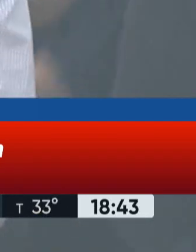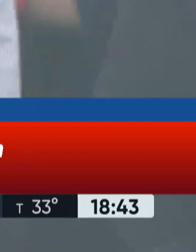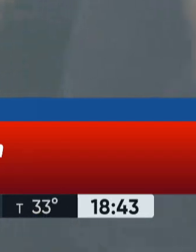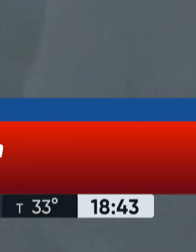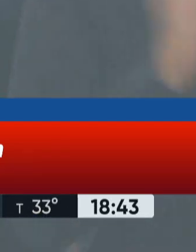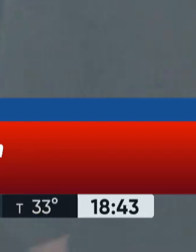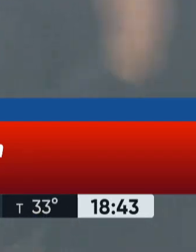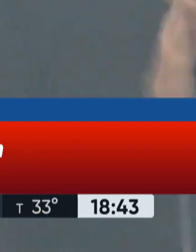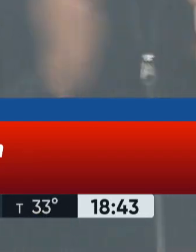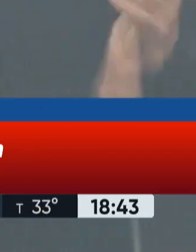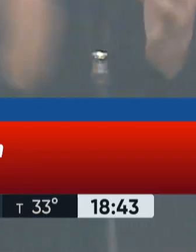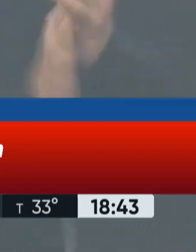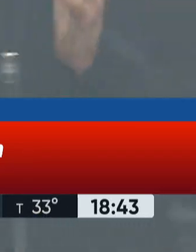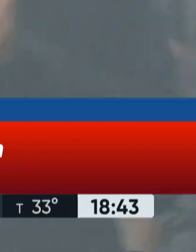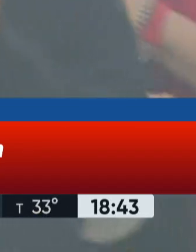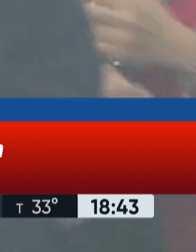nuestras compañeras.